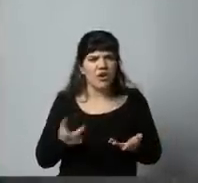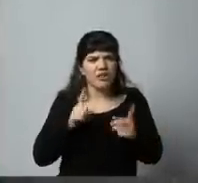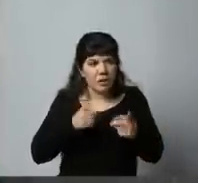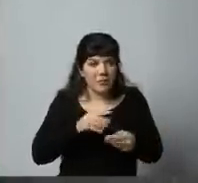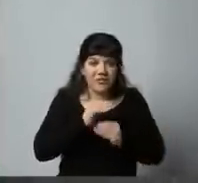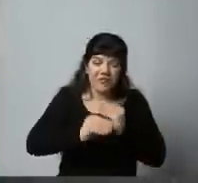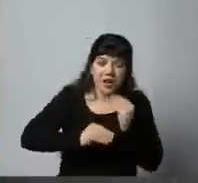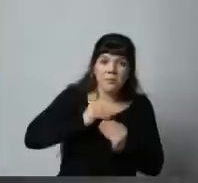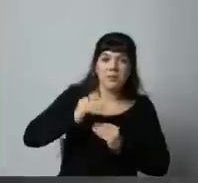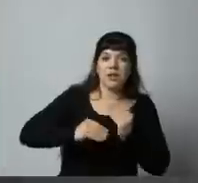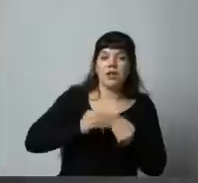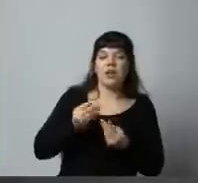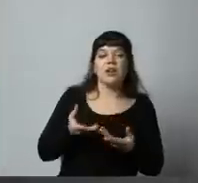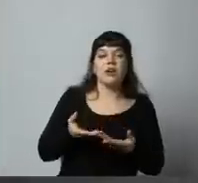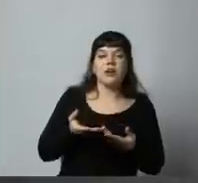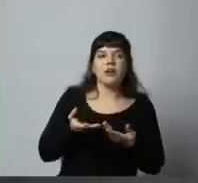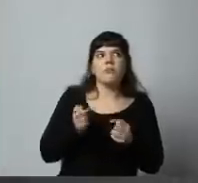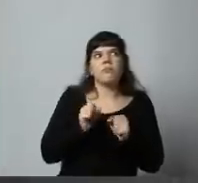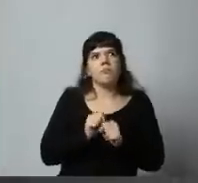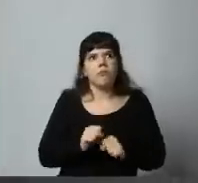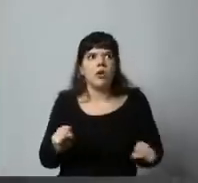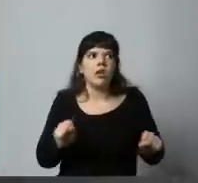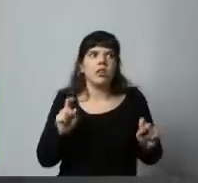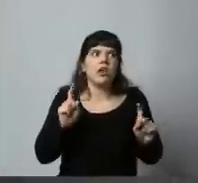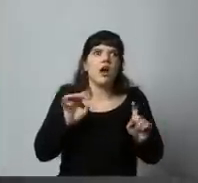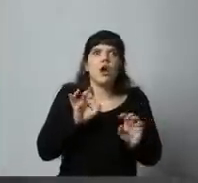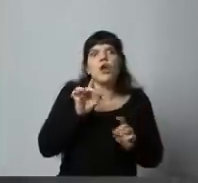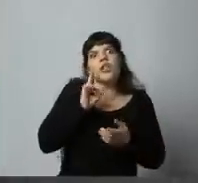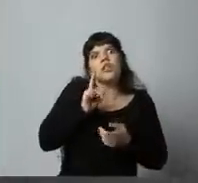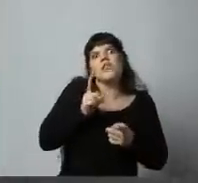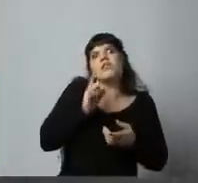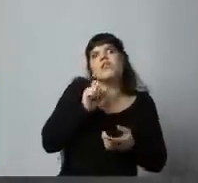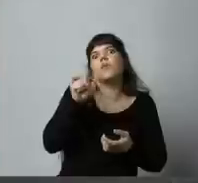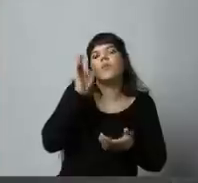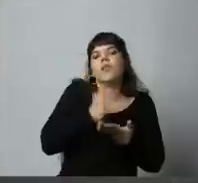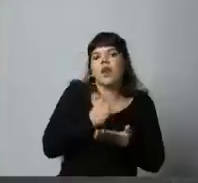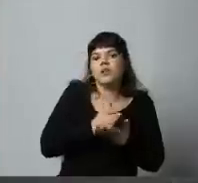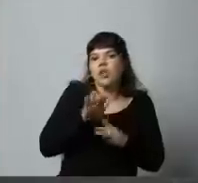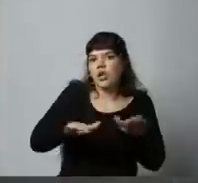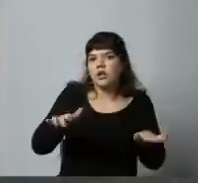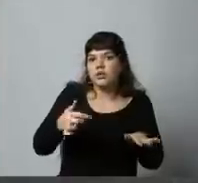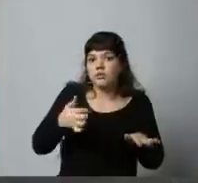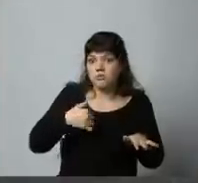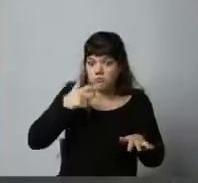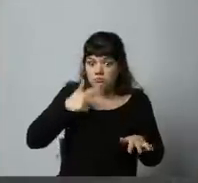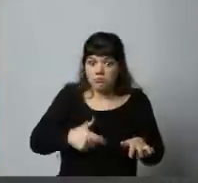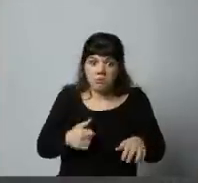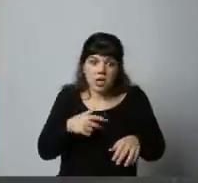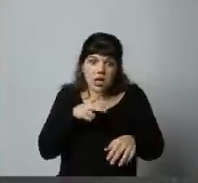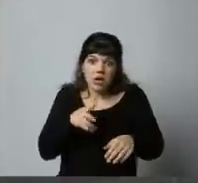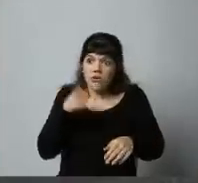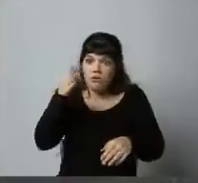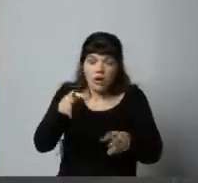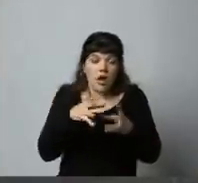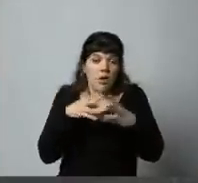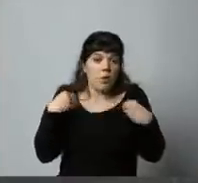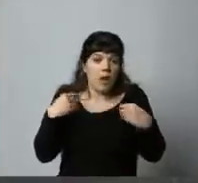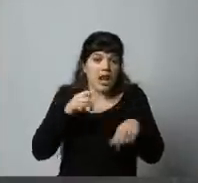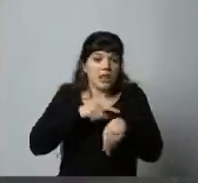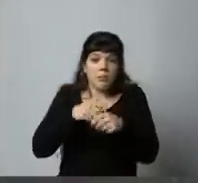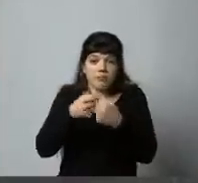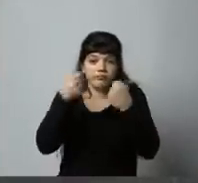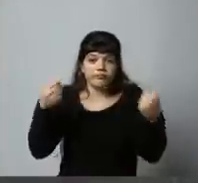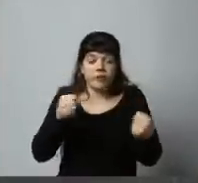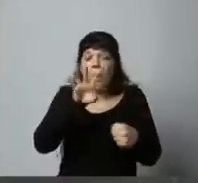familias que pueden y tienen el derecho de que sus hijos mis hijos fueron una escuela de tiempo completo a la